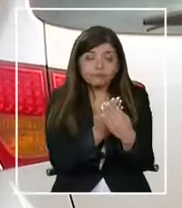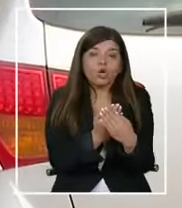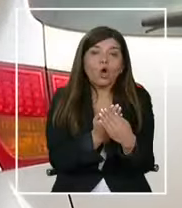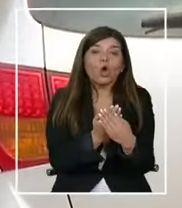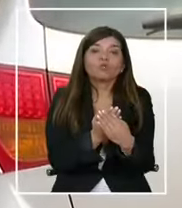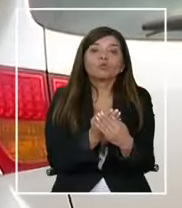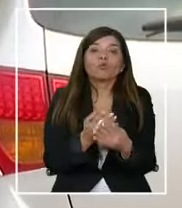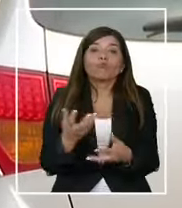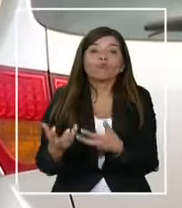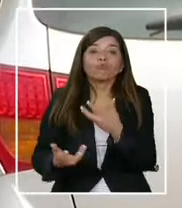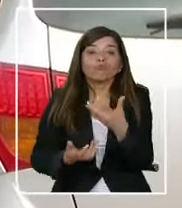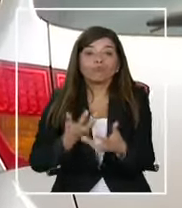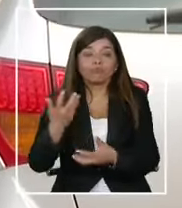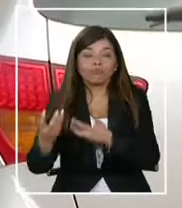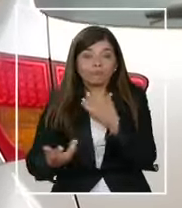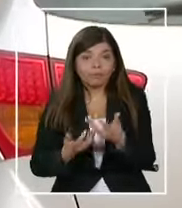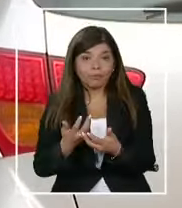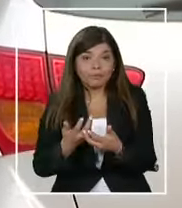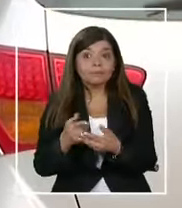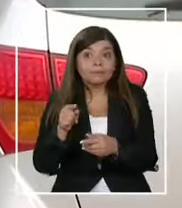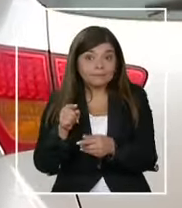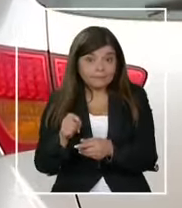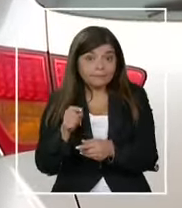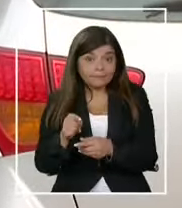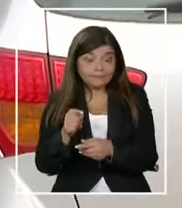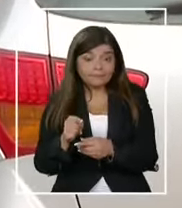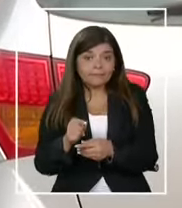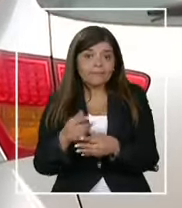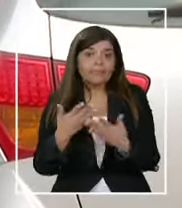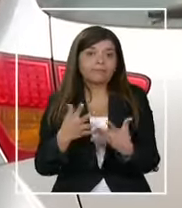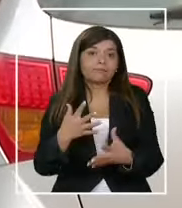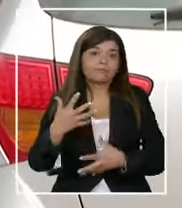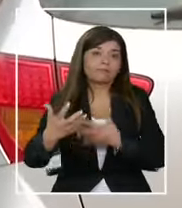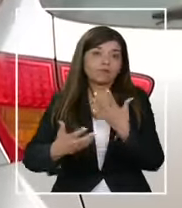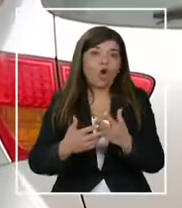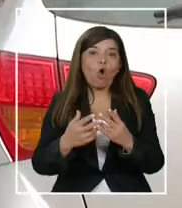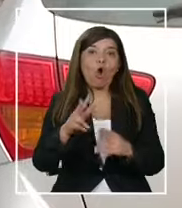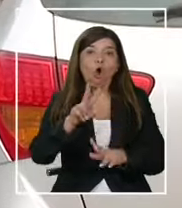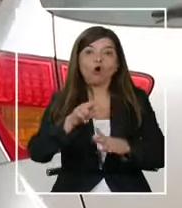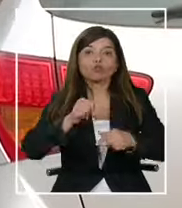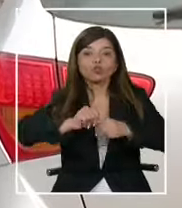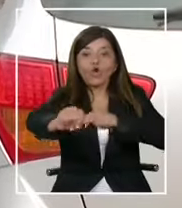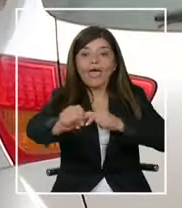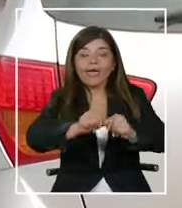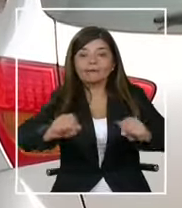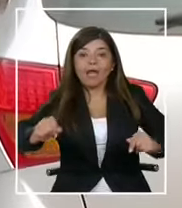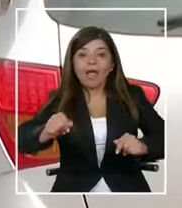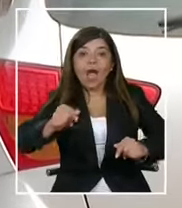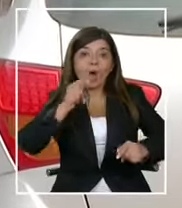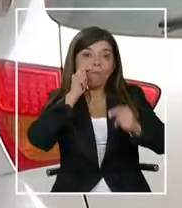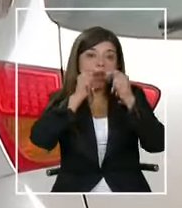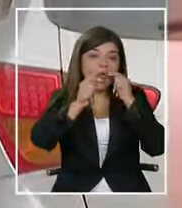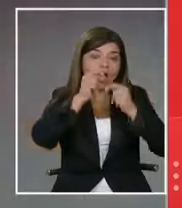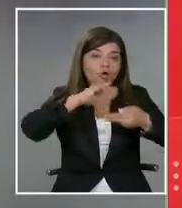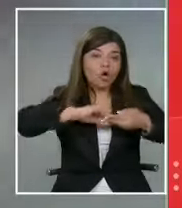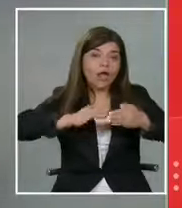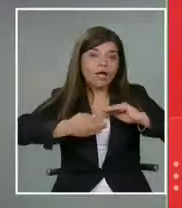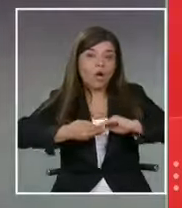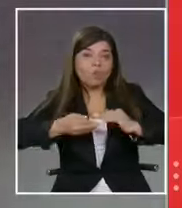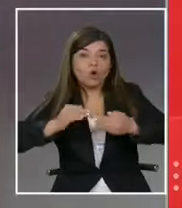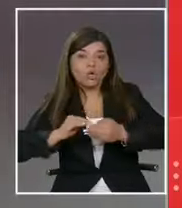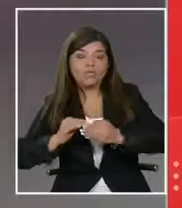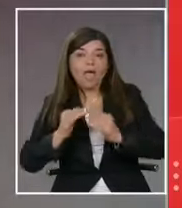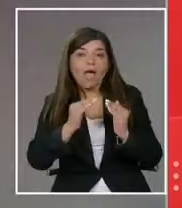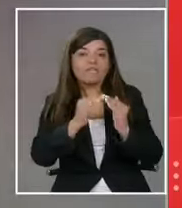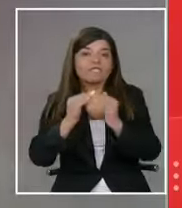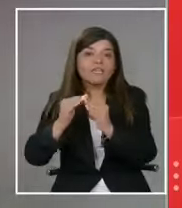realizó un incendio forestal, se concretó este incendio forestal, que terminó consumiendo cerca de 8 hectáreas y poniendo en riesgo a la comunidad desde Villa Bicentenario y también en